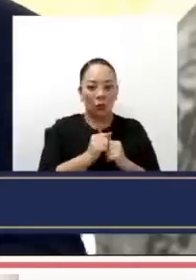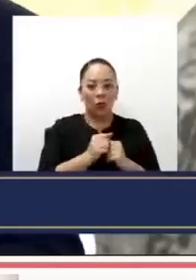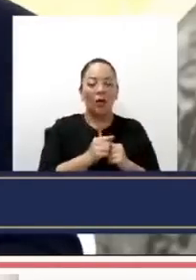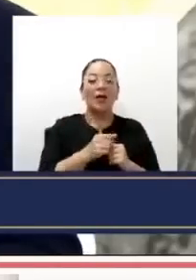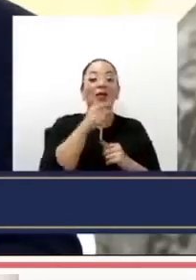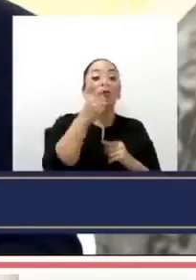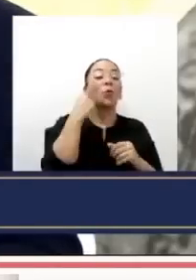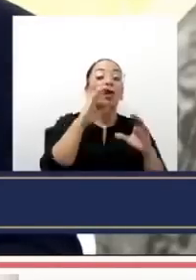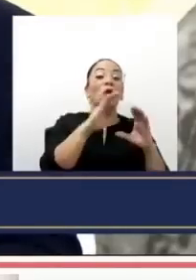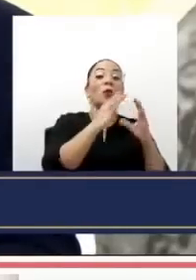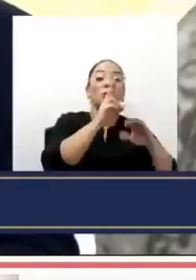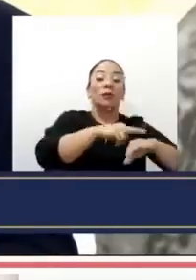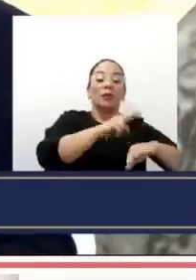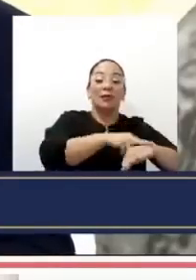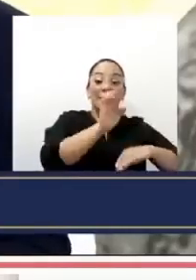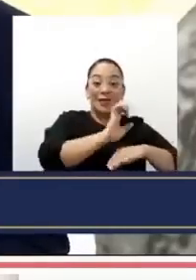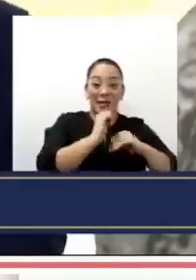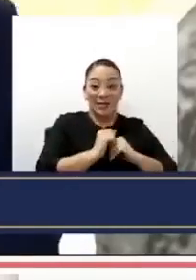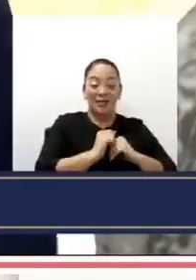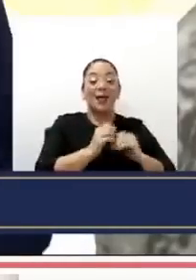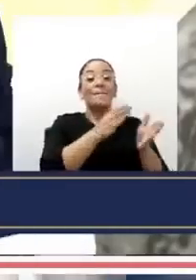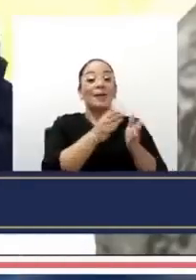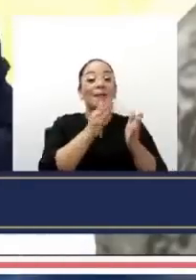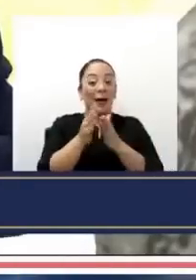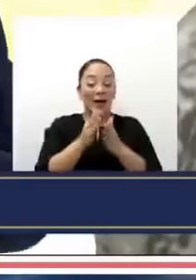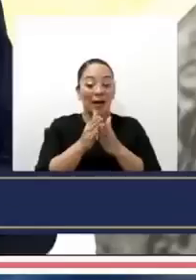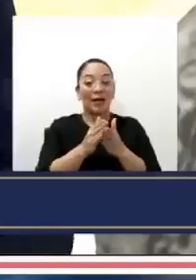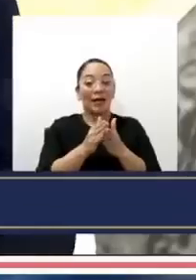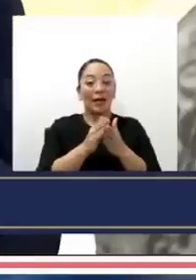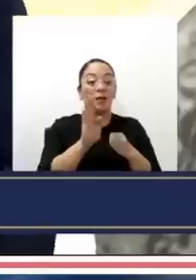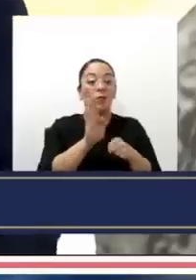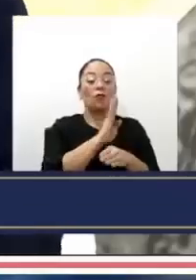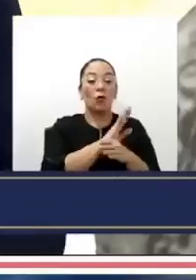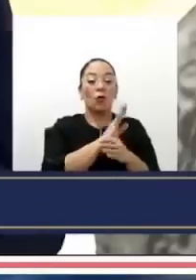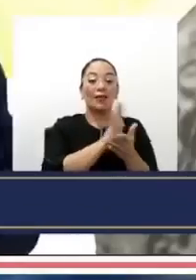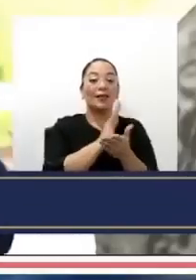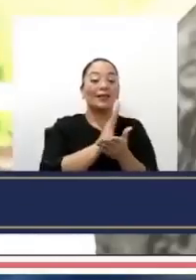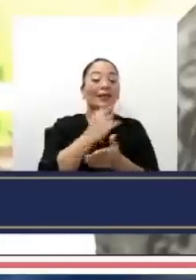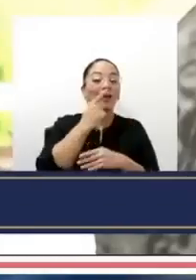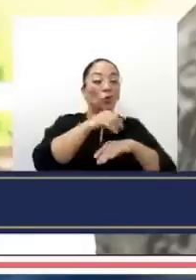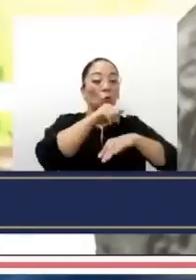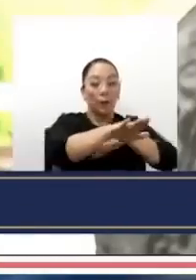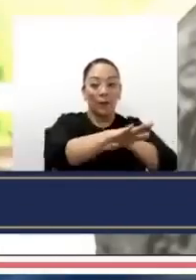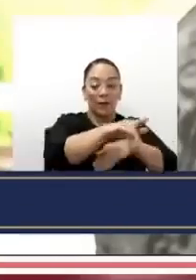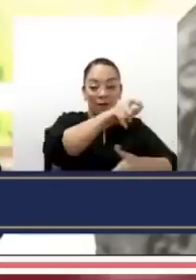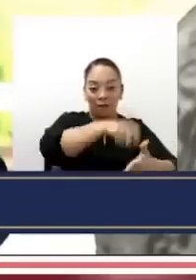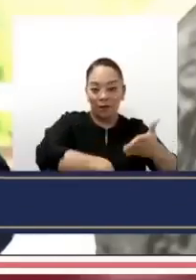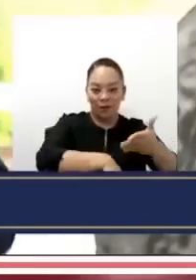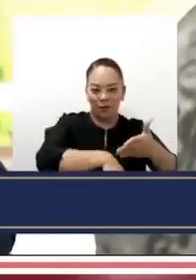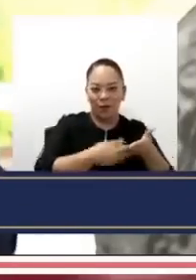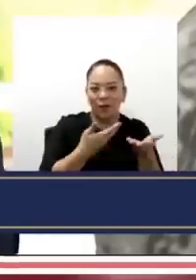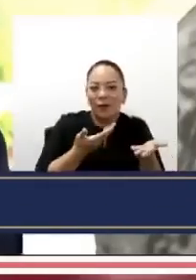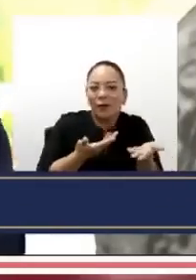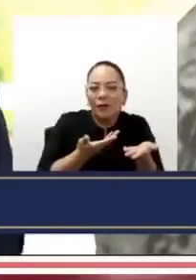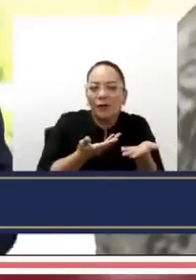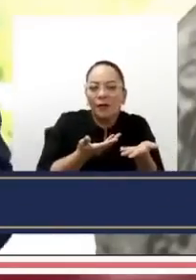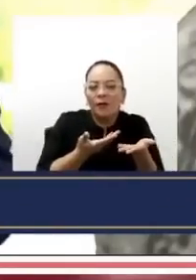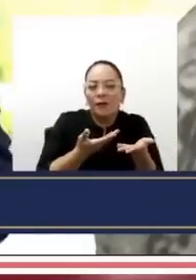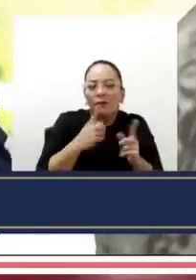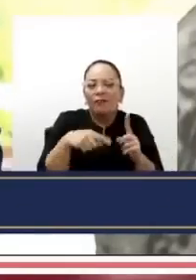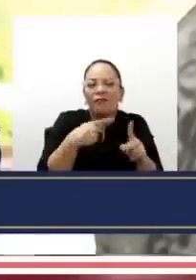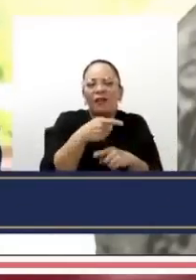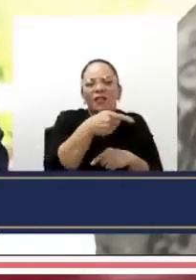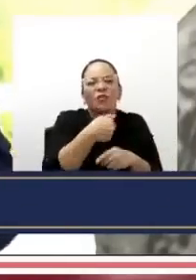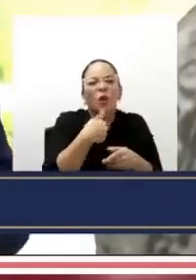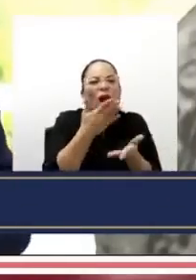Comisión Nacional de Emergencia es la que prepara el borrador del decreto y lo envía para su firma. Pero además, que tiene